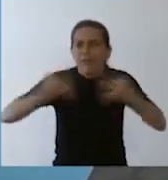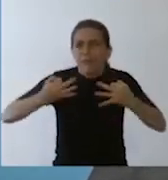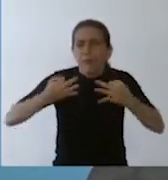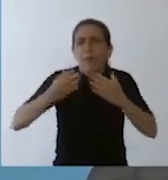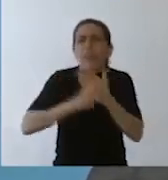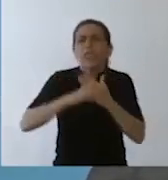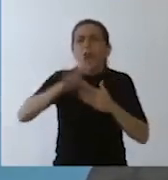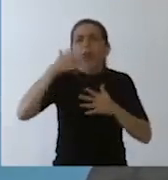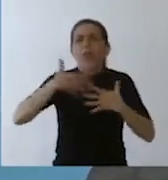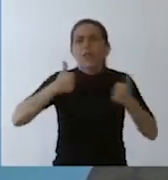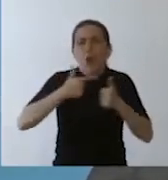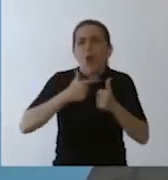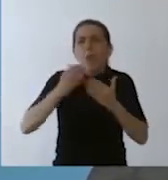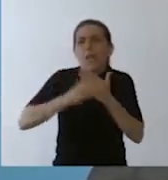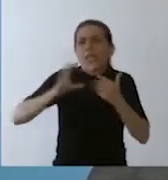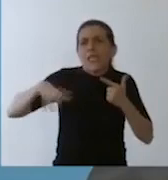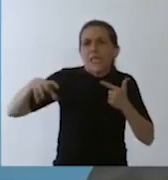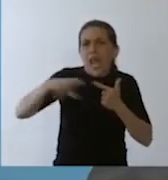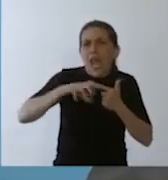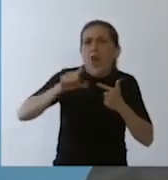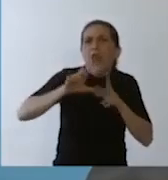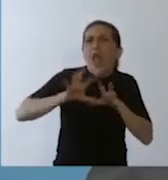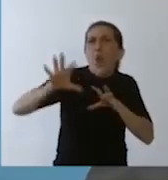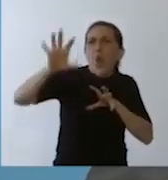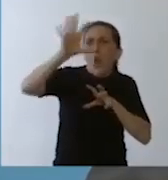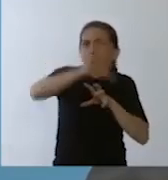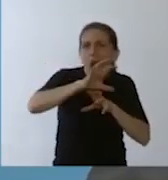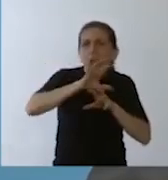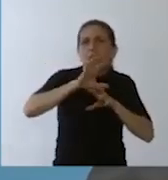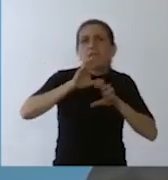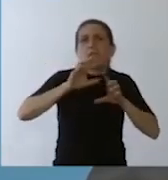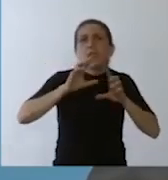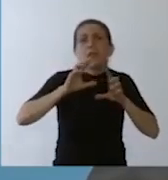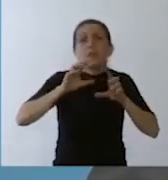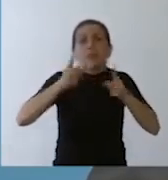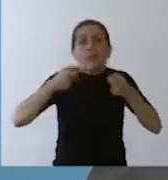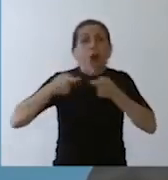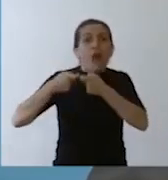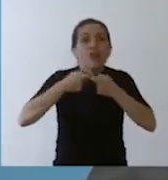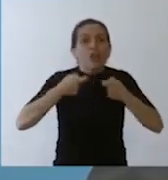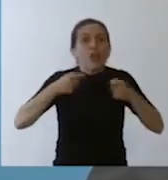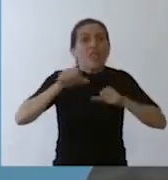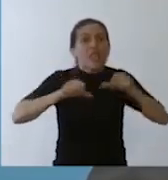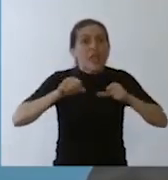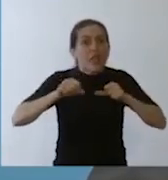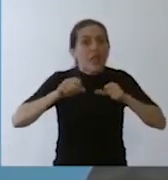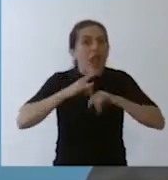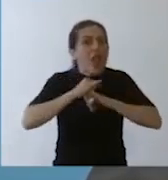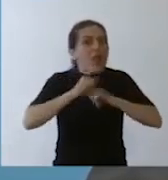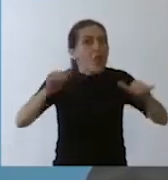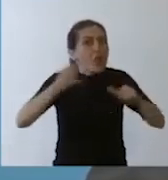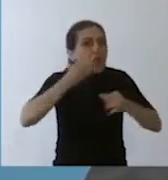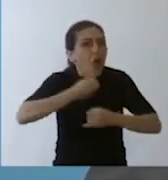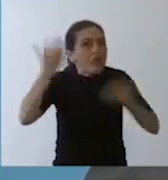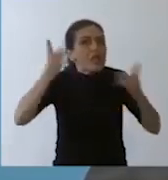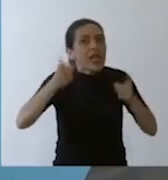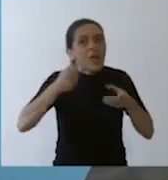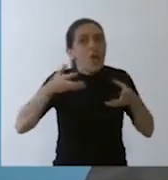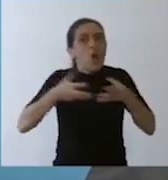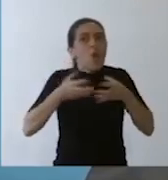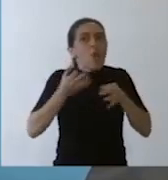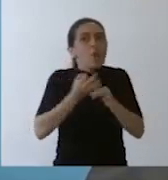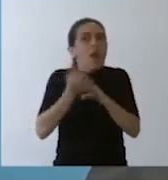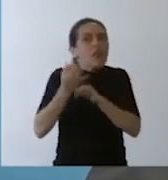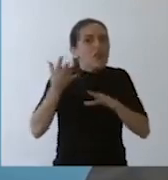de Salud, de los ministerios de cada jurisdicción, de las sociedades científicas. Incluso hoy en el grupo de expertos